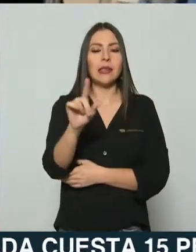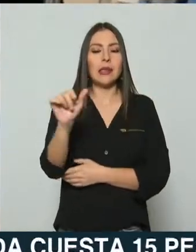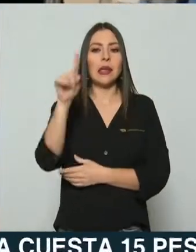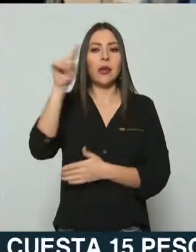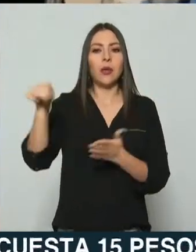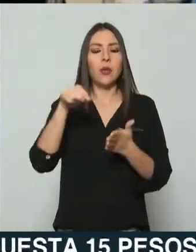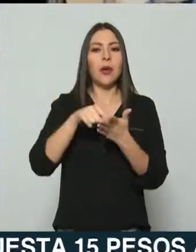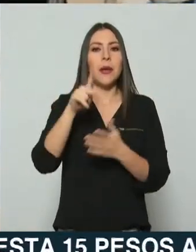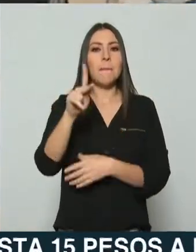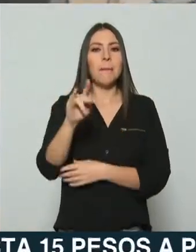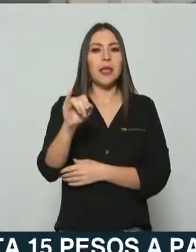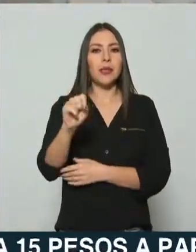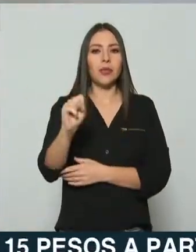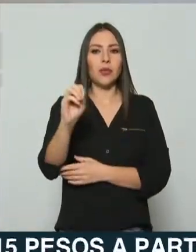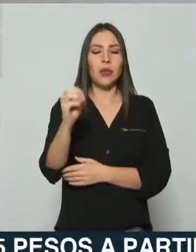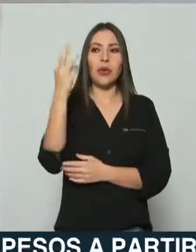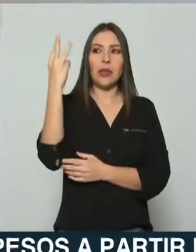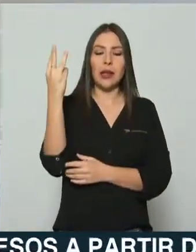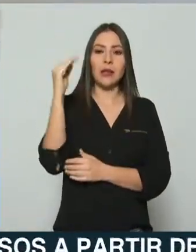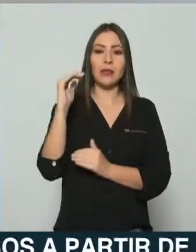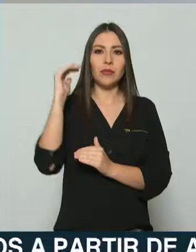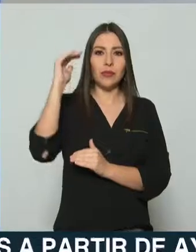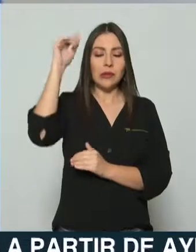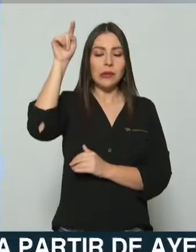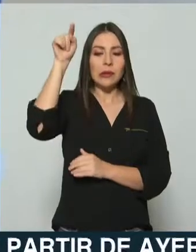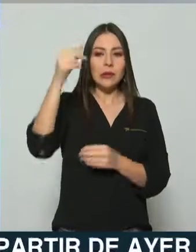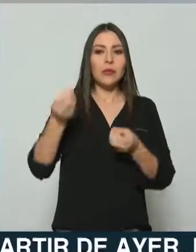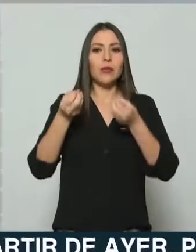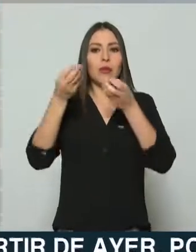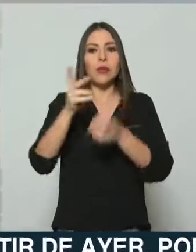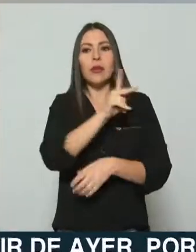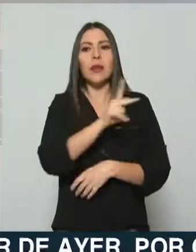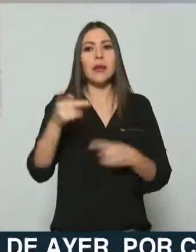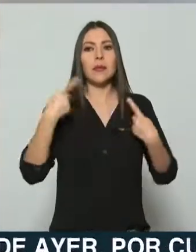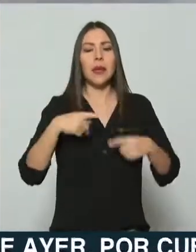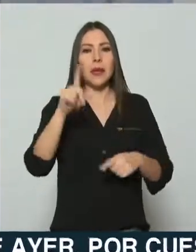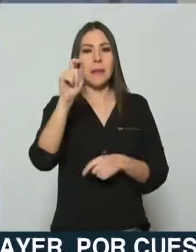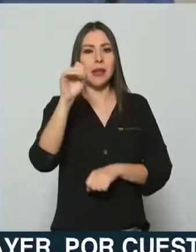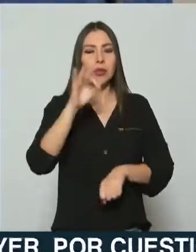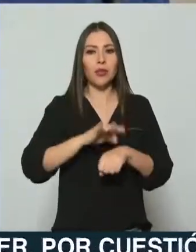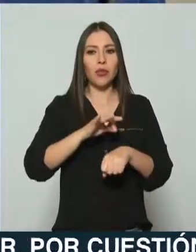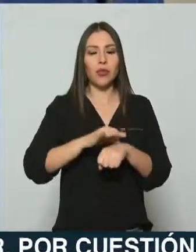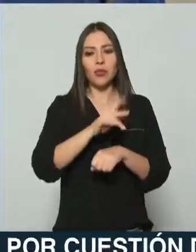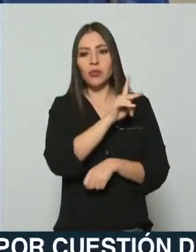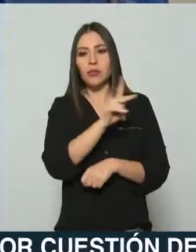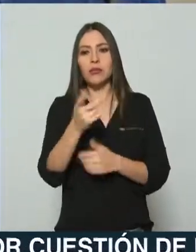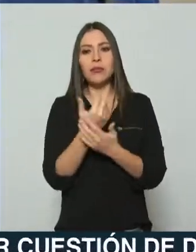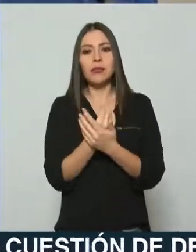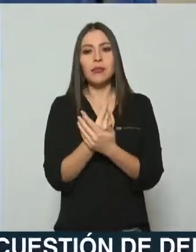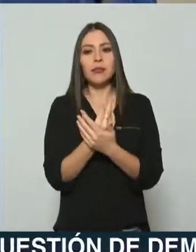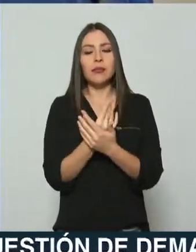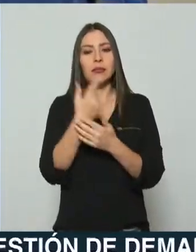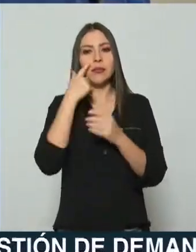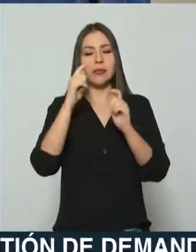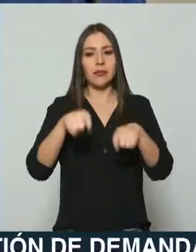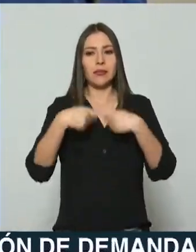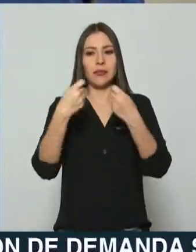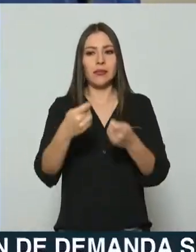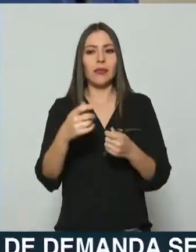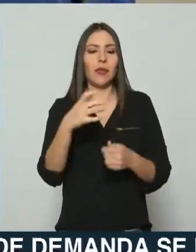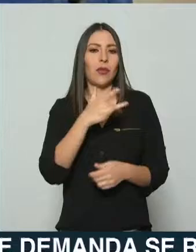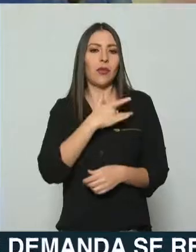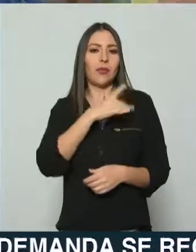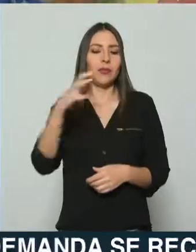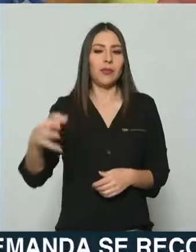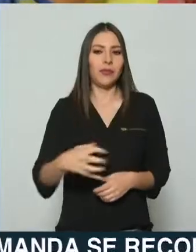20 especialistas ya esperaban para iniciar con el trasplante. Con esta buena acción, la Unidad Médica de Alta Especialidad del Hospital